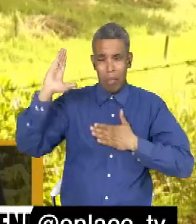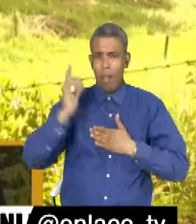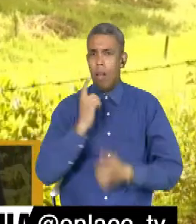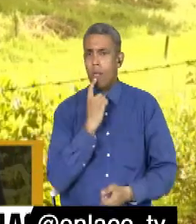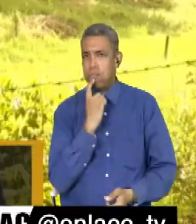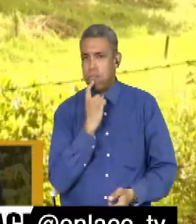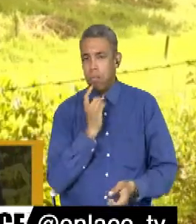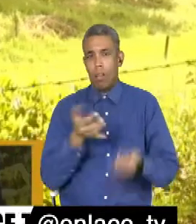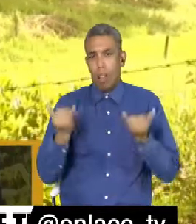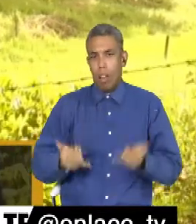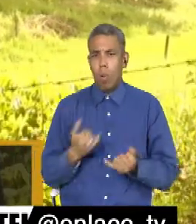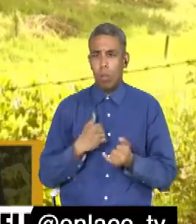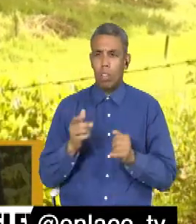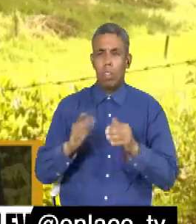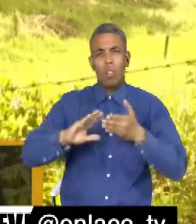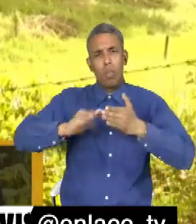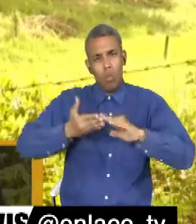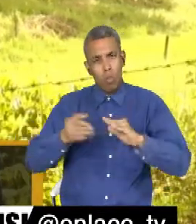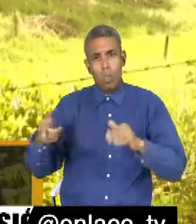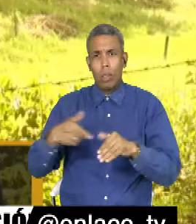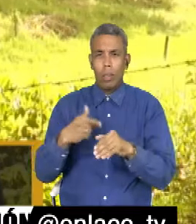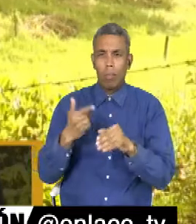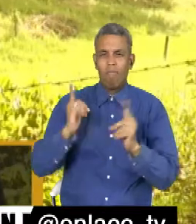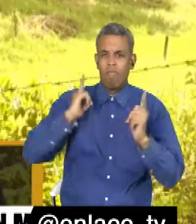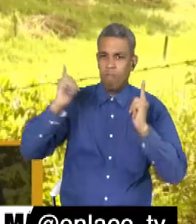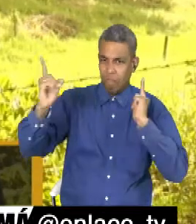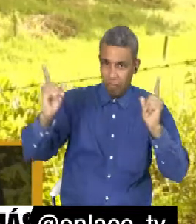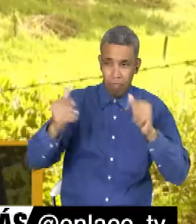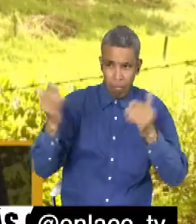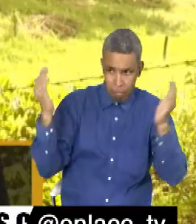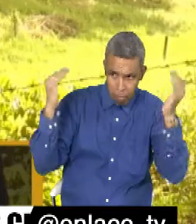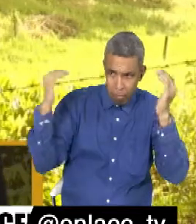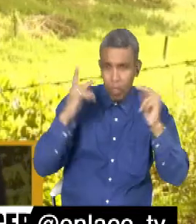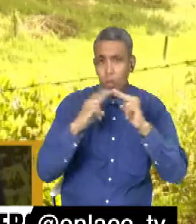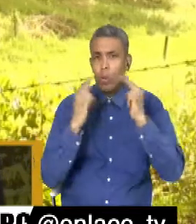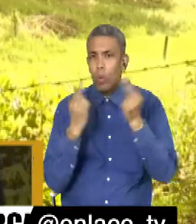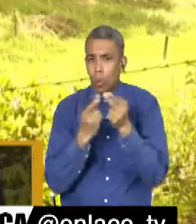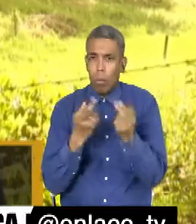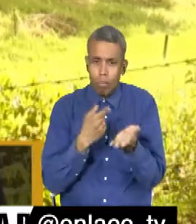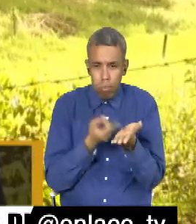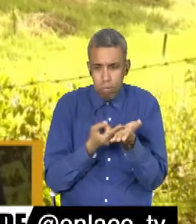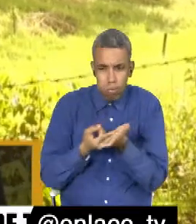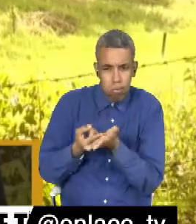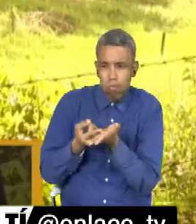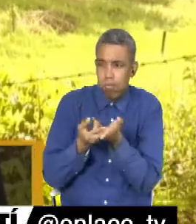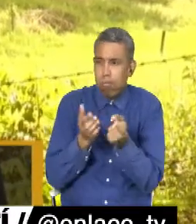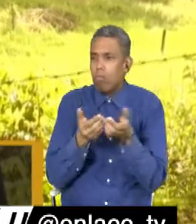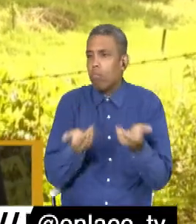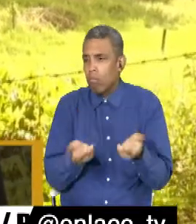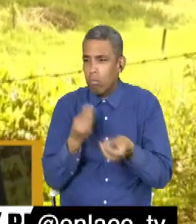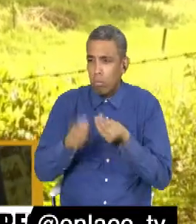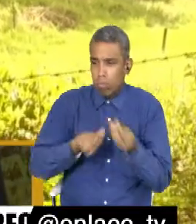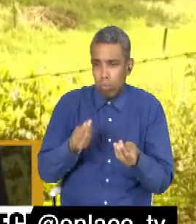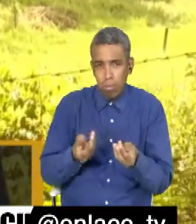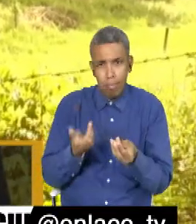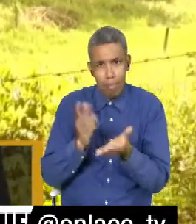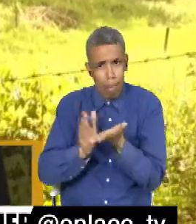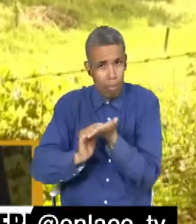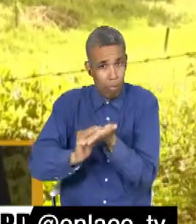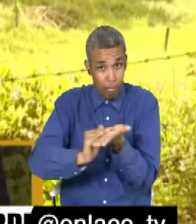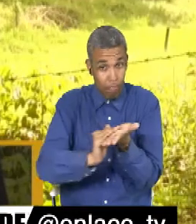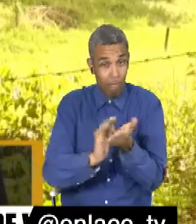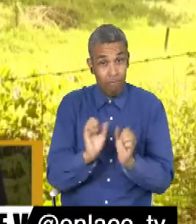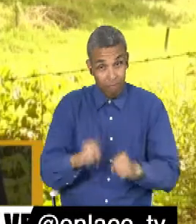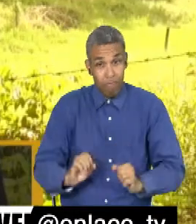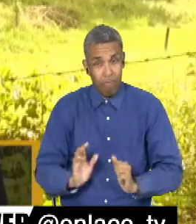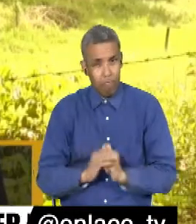con los líderes de las comunidades, vamos a escucharlos y vamos a proponer como organización sindical que se habiliten escenarios de alto nivel para